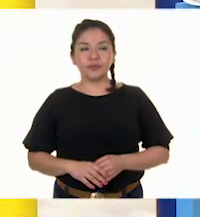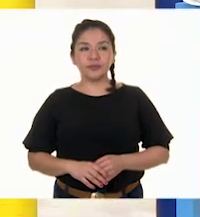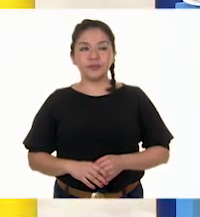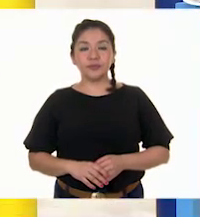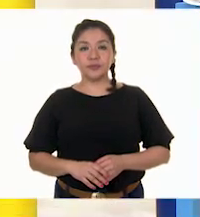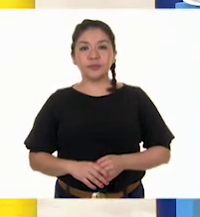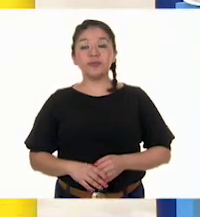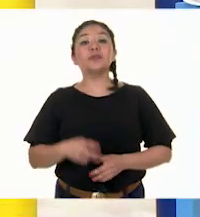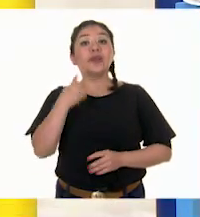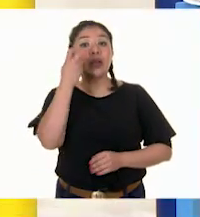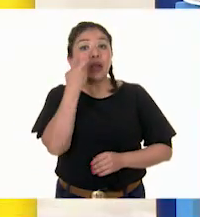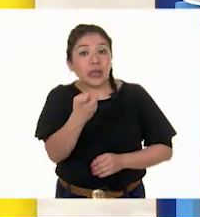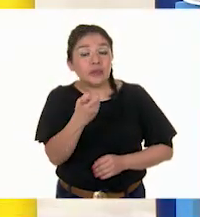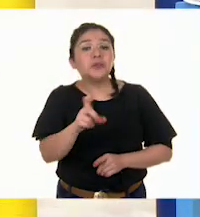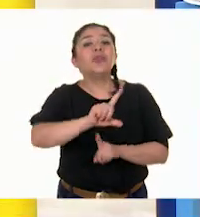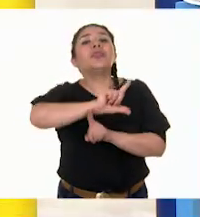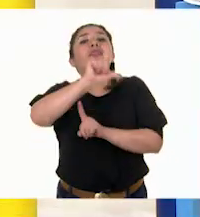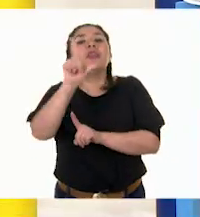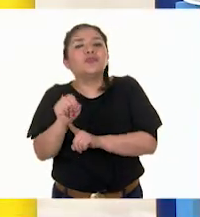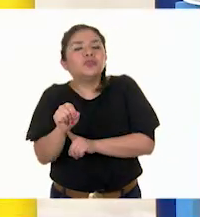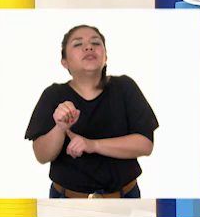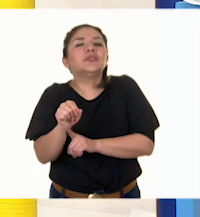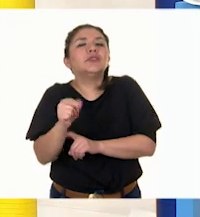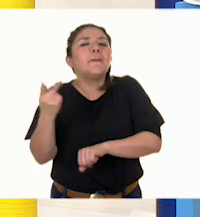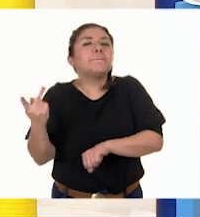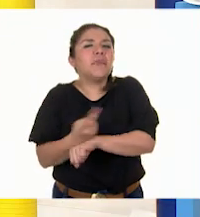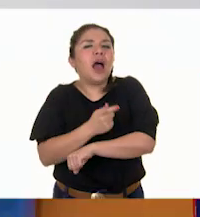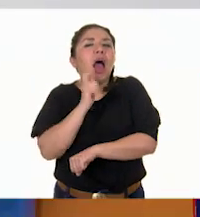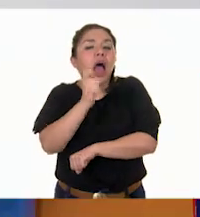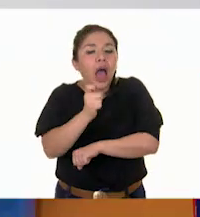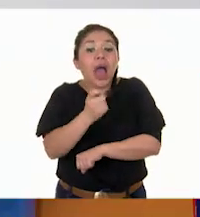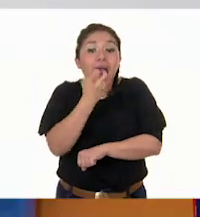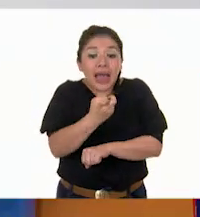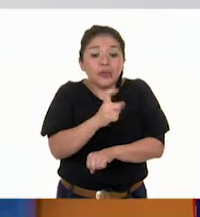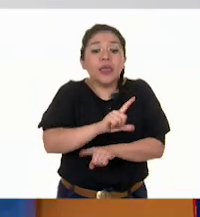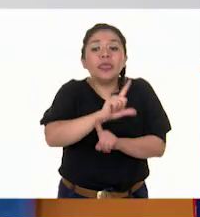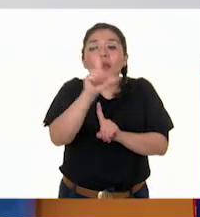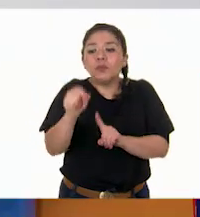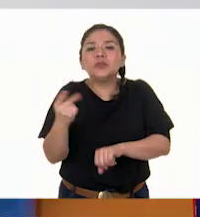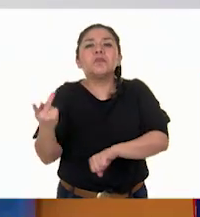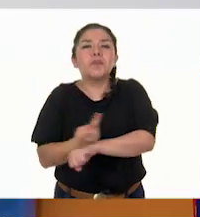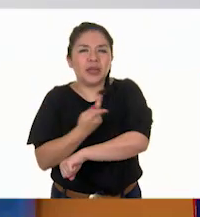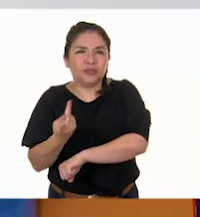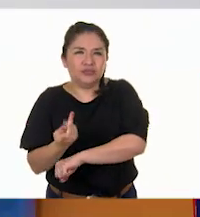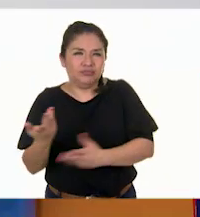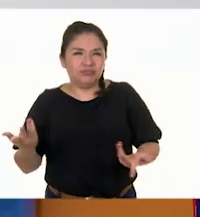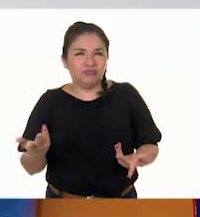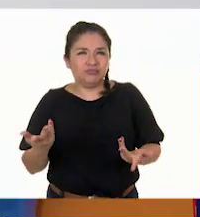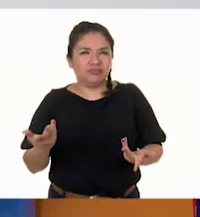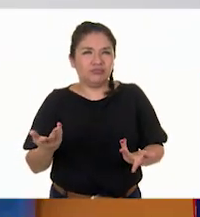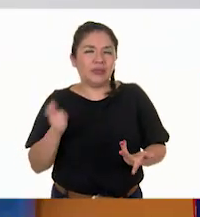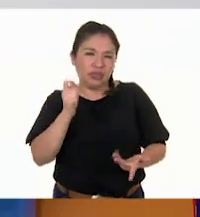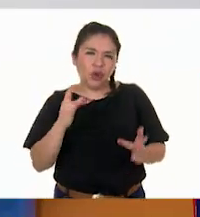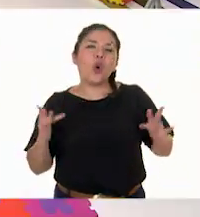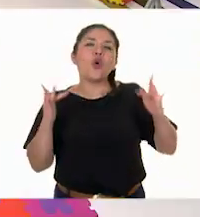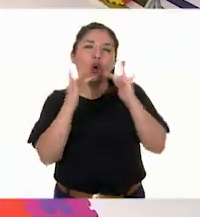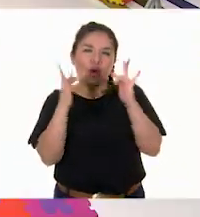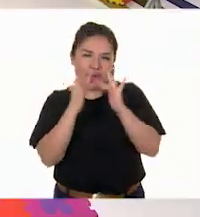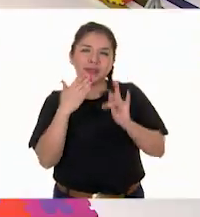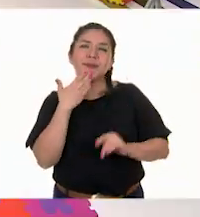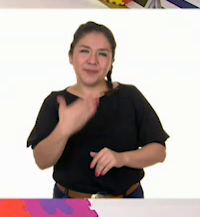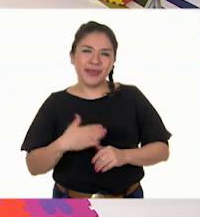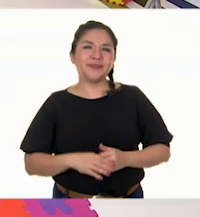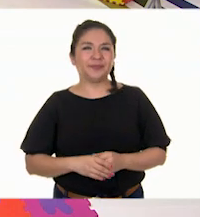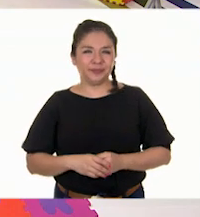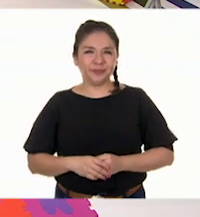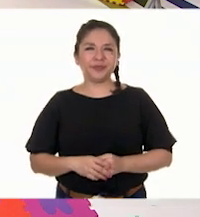Así fue como, así fue como, ¿cómo se qué? Quedó sin comer el ratón. Ah, pues conecta, ¿no? Conecta.